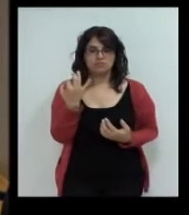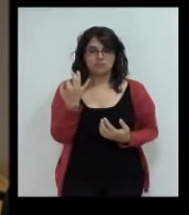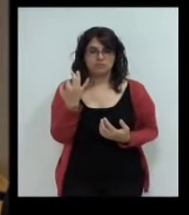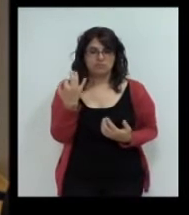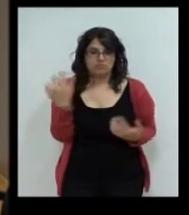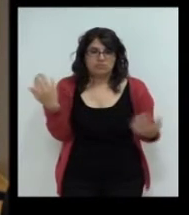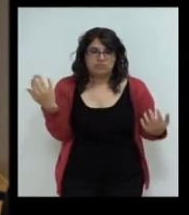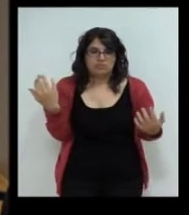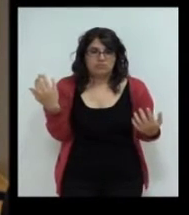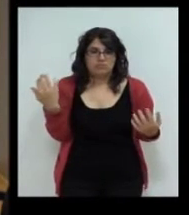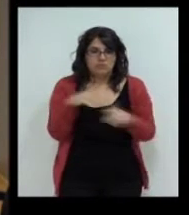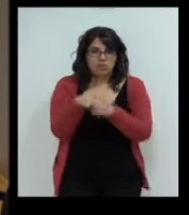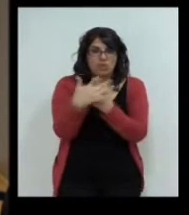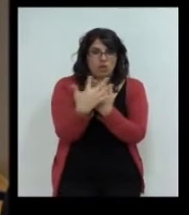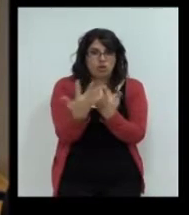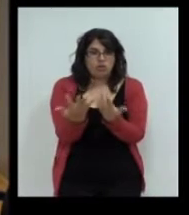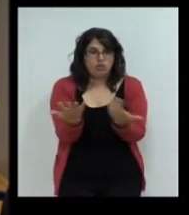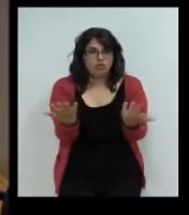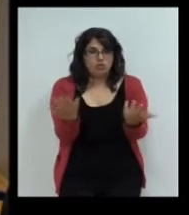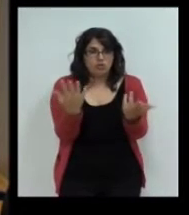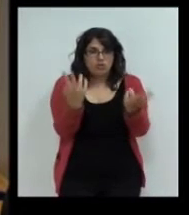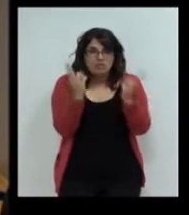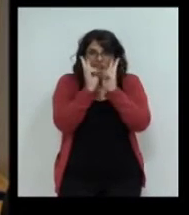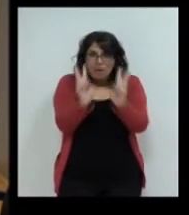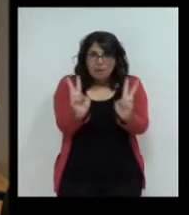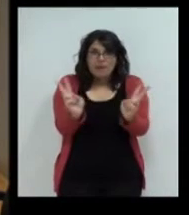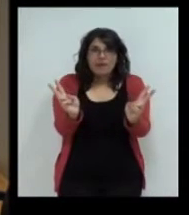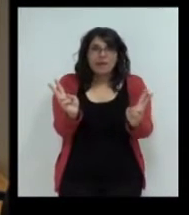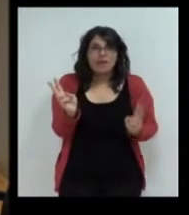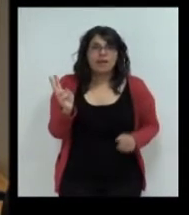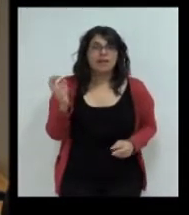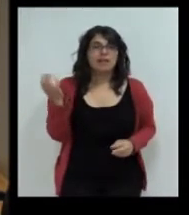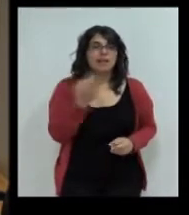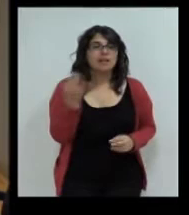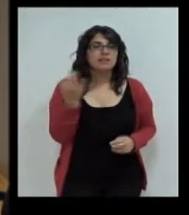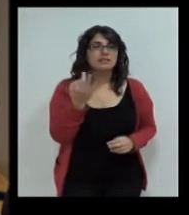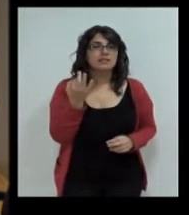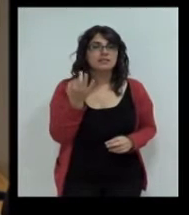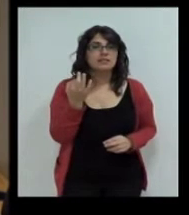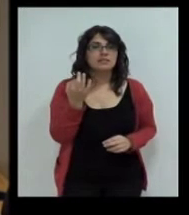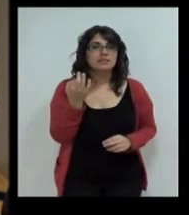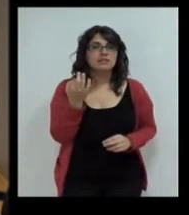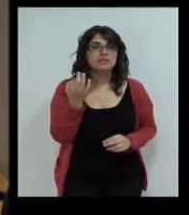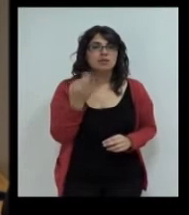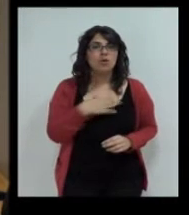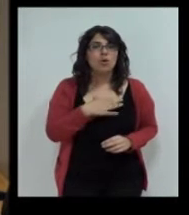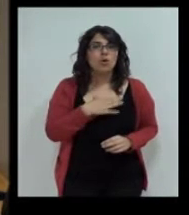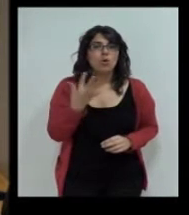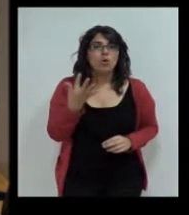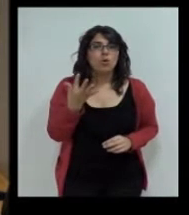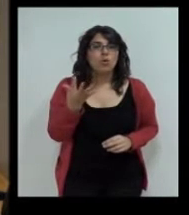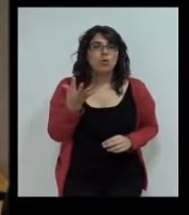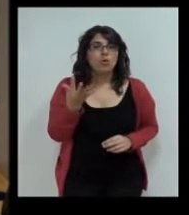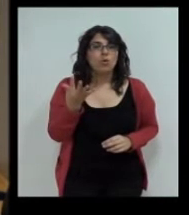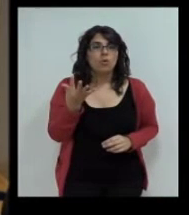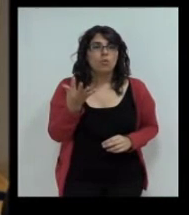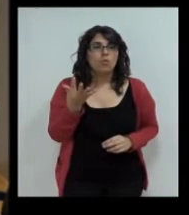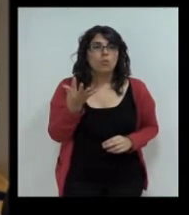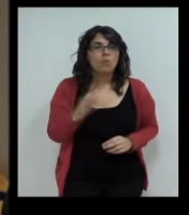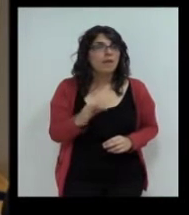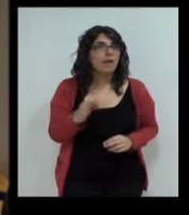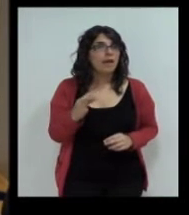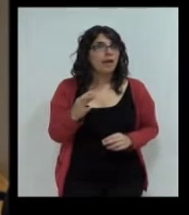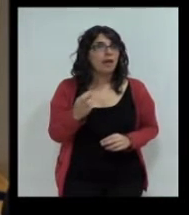una realidad muy pronto de que puede haber potencialmente un gran número de